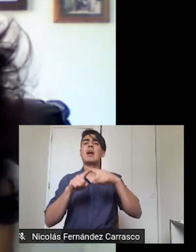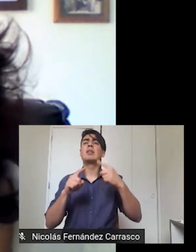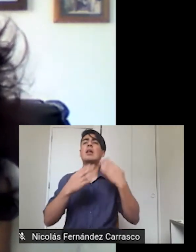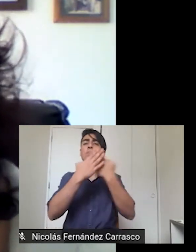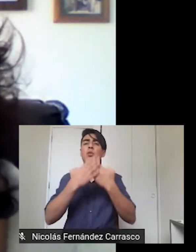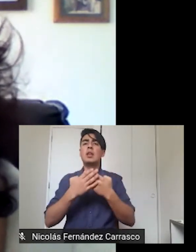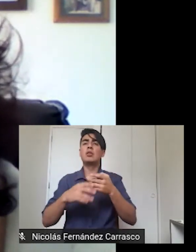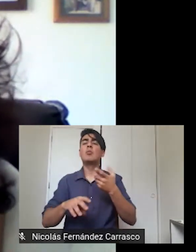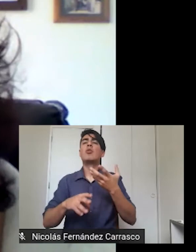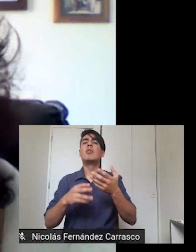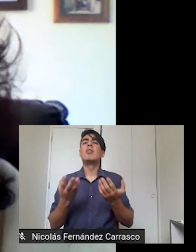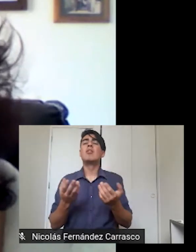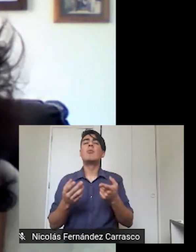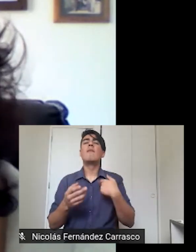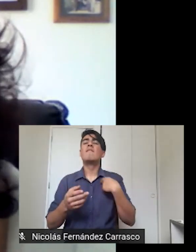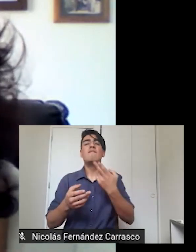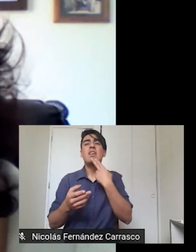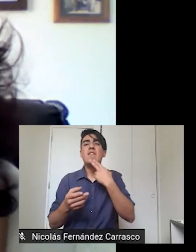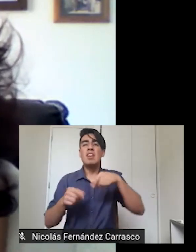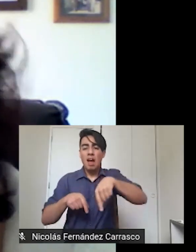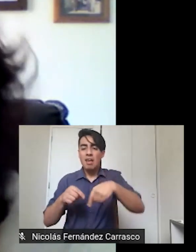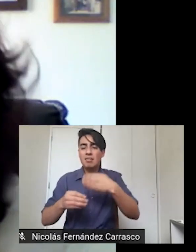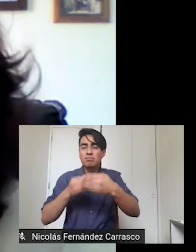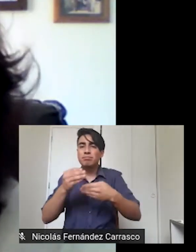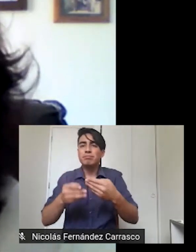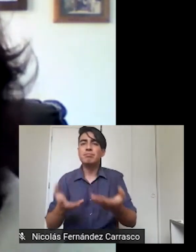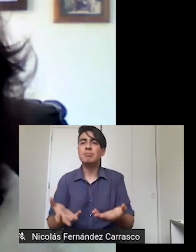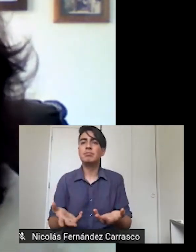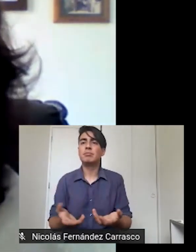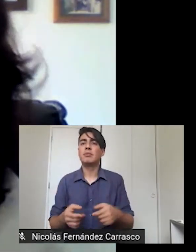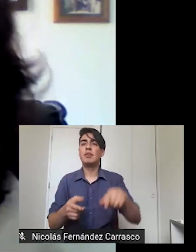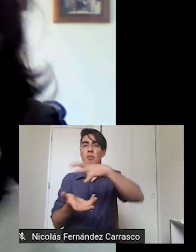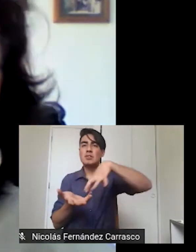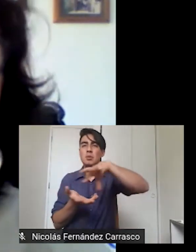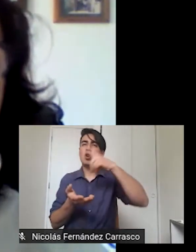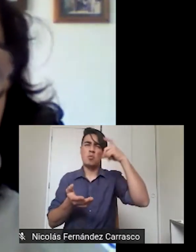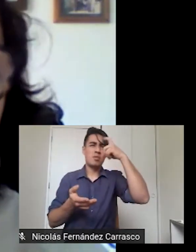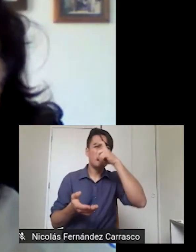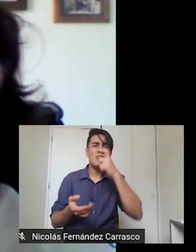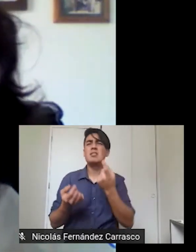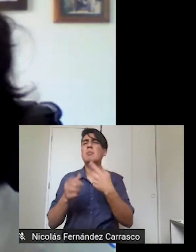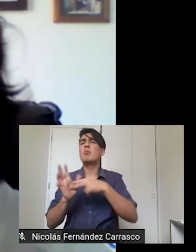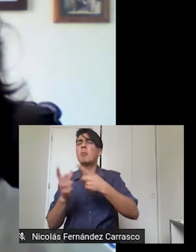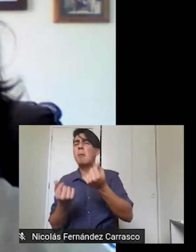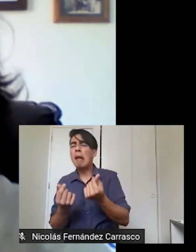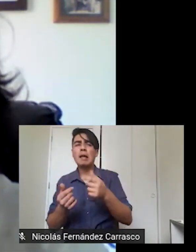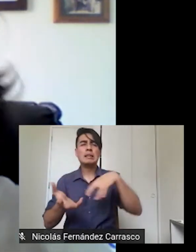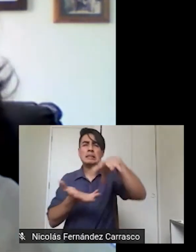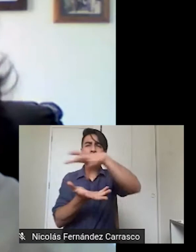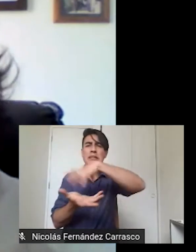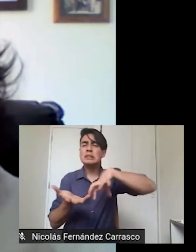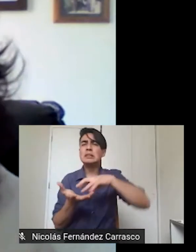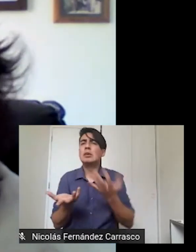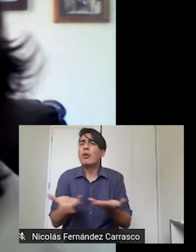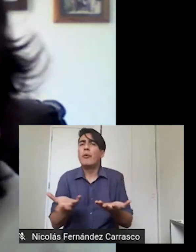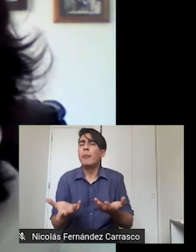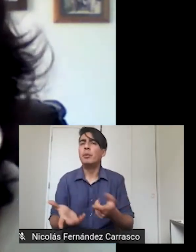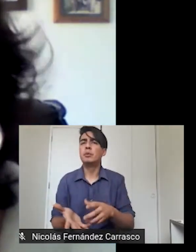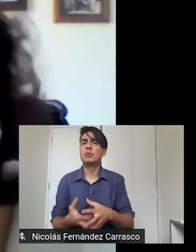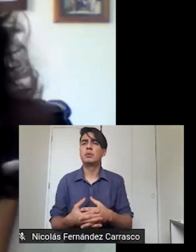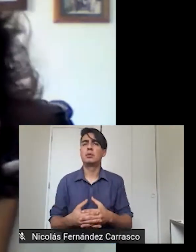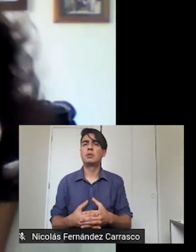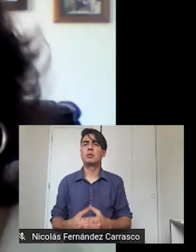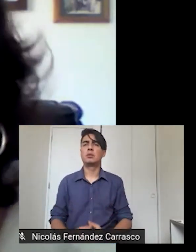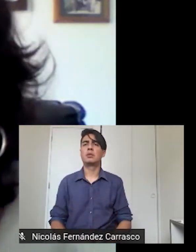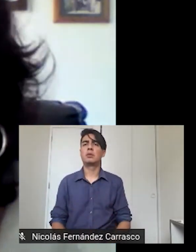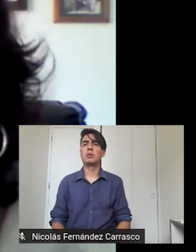tienen ustedes o qué sugieren? Principalmente eso, y bueno, y la última que es muy importante, ¿cómo lo implementamos en